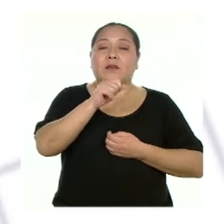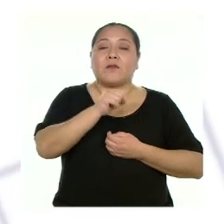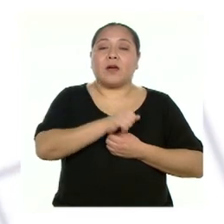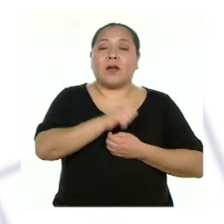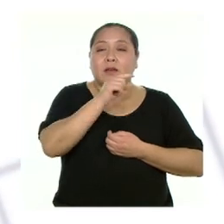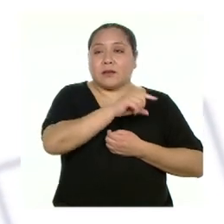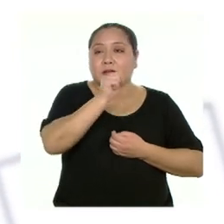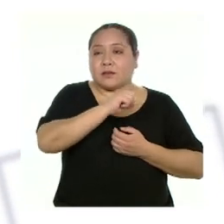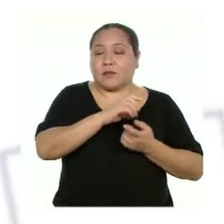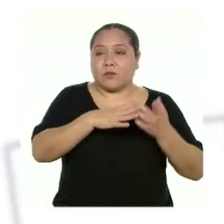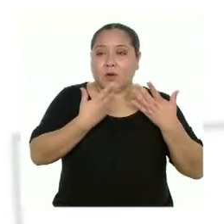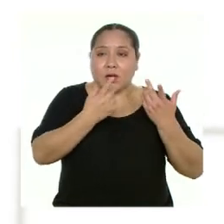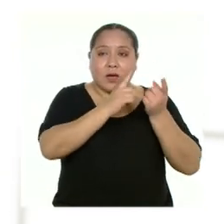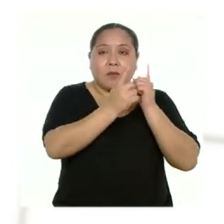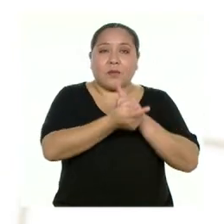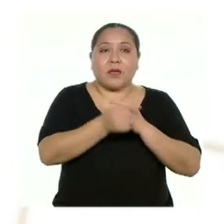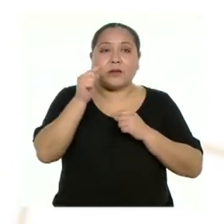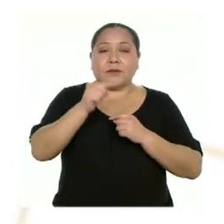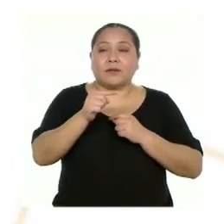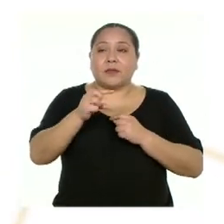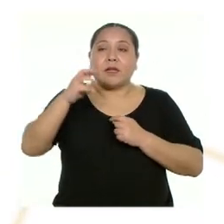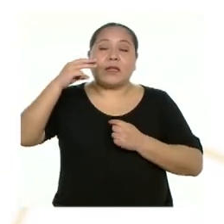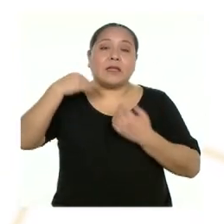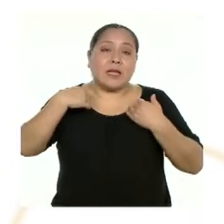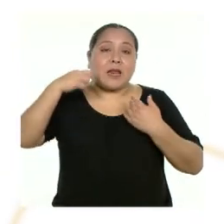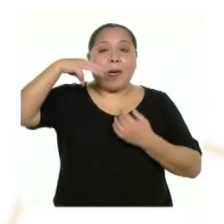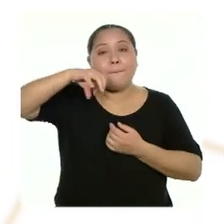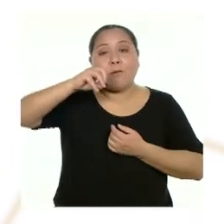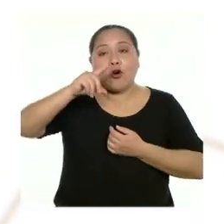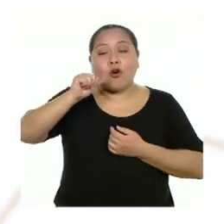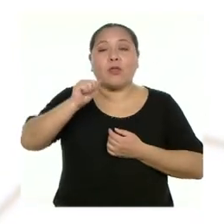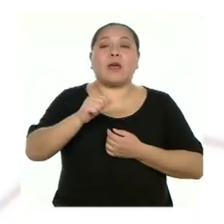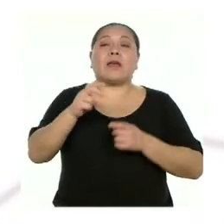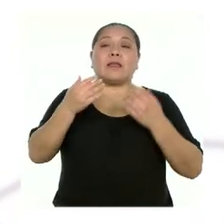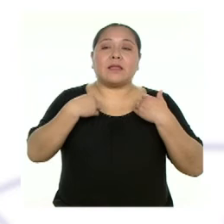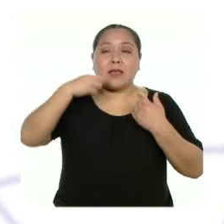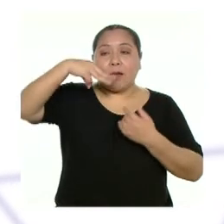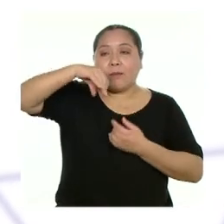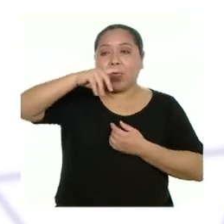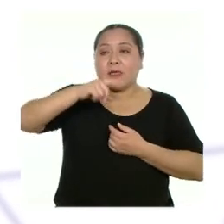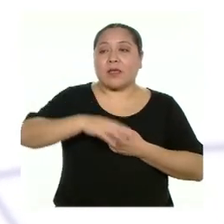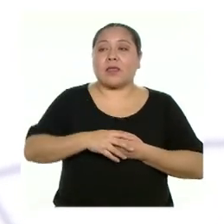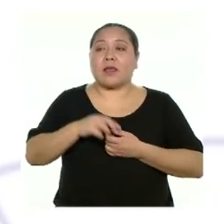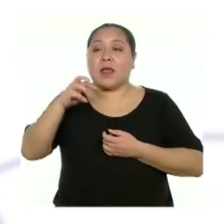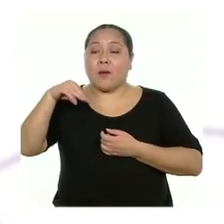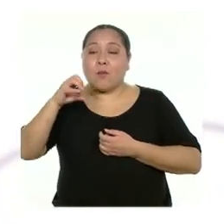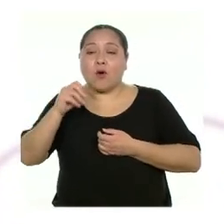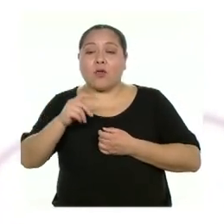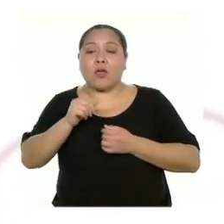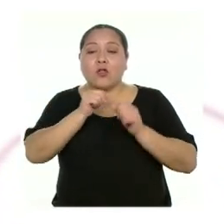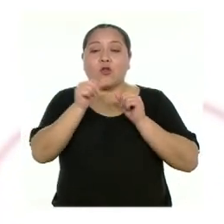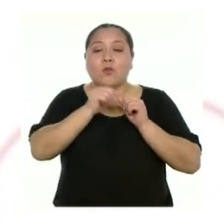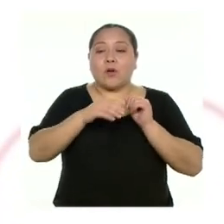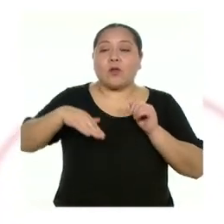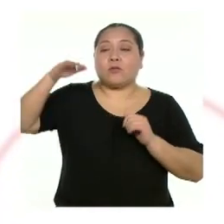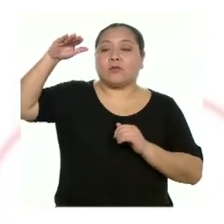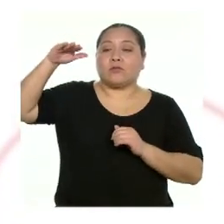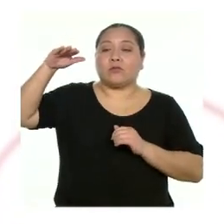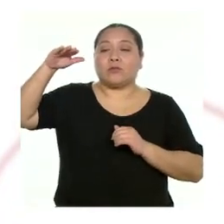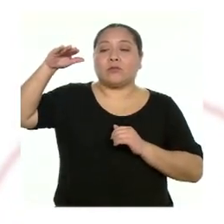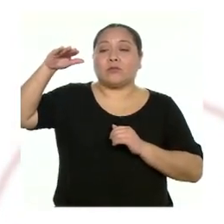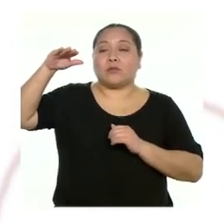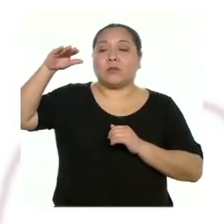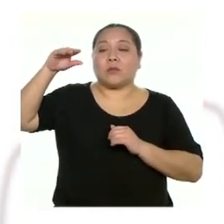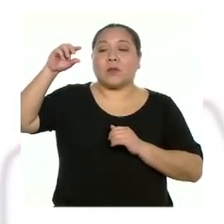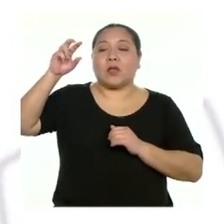mediana. La moda la podemos identificar con la ayuda de la frecuencia mayor. En miedo, la barra más